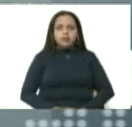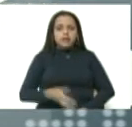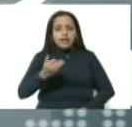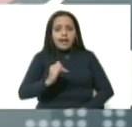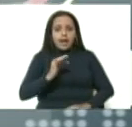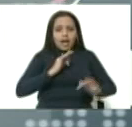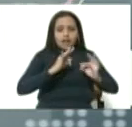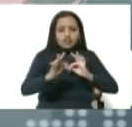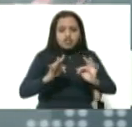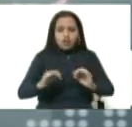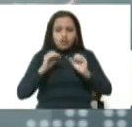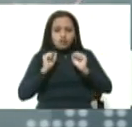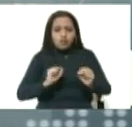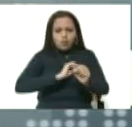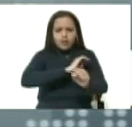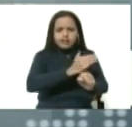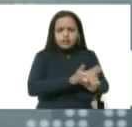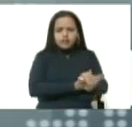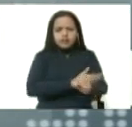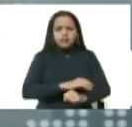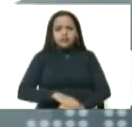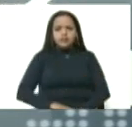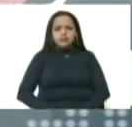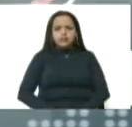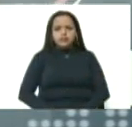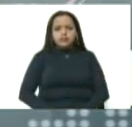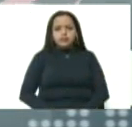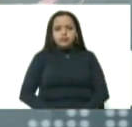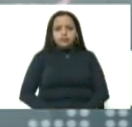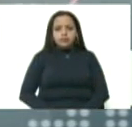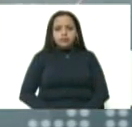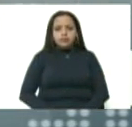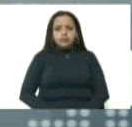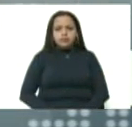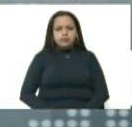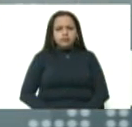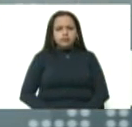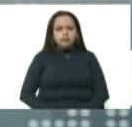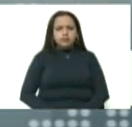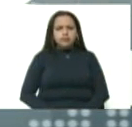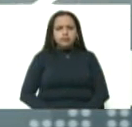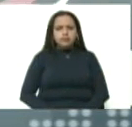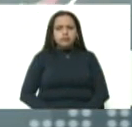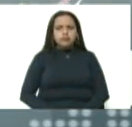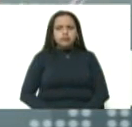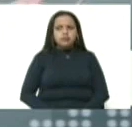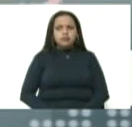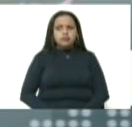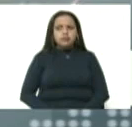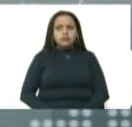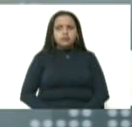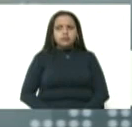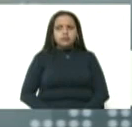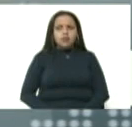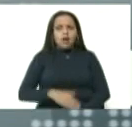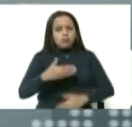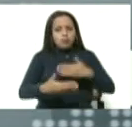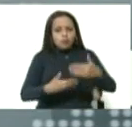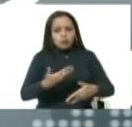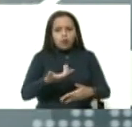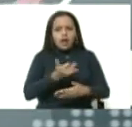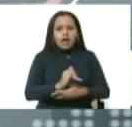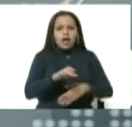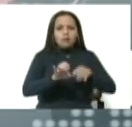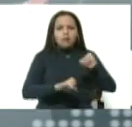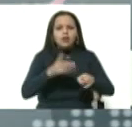aguda, de infección activa. Debido a que tuvo una mala evolución, se decide ese ingreso a la unidad de